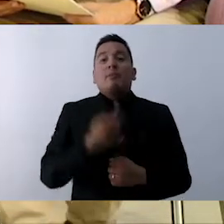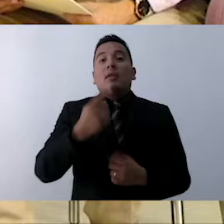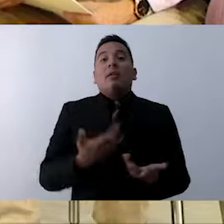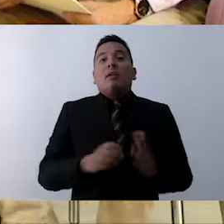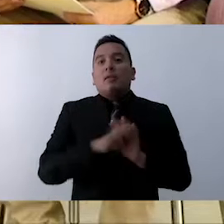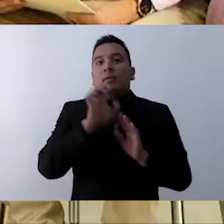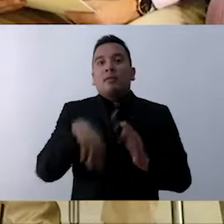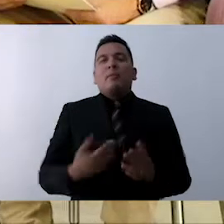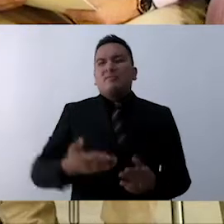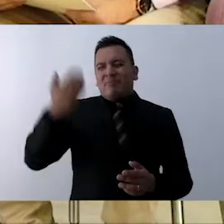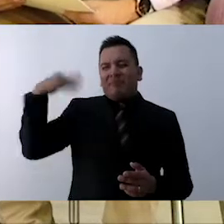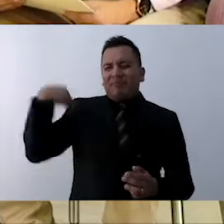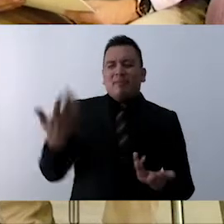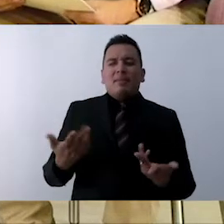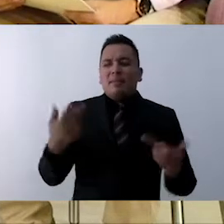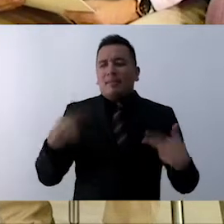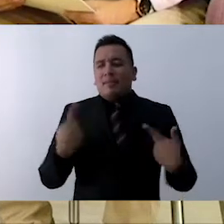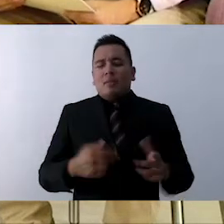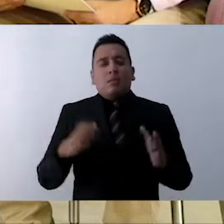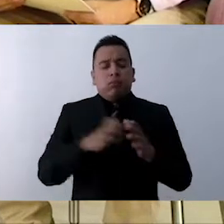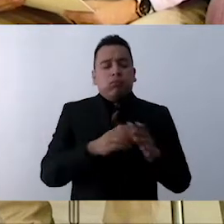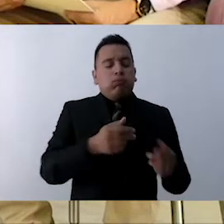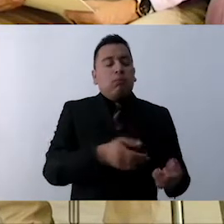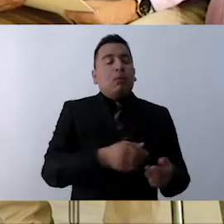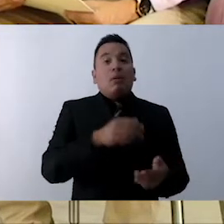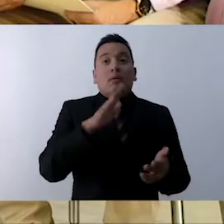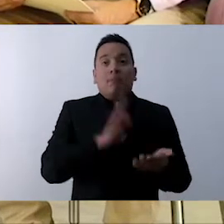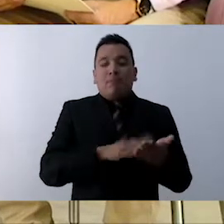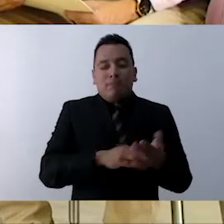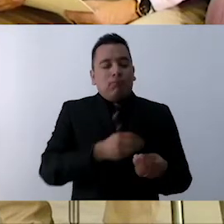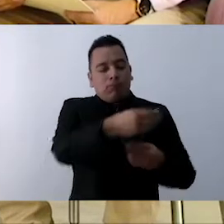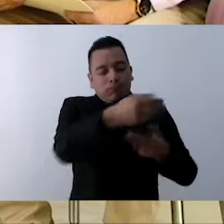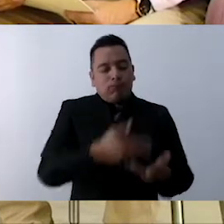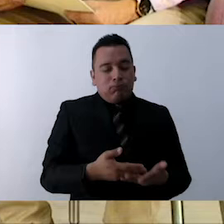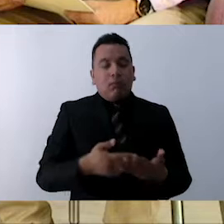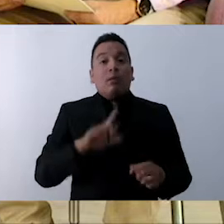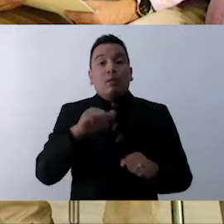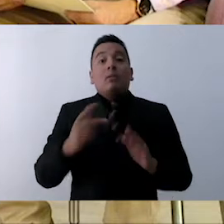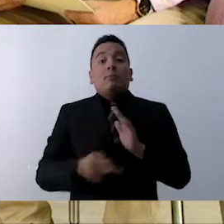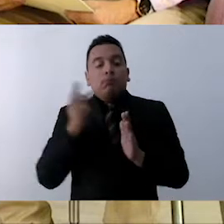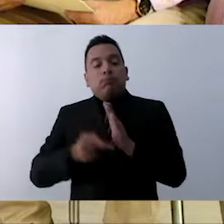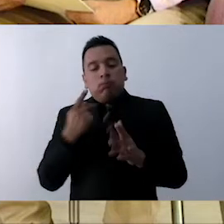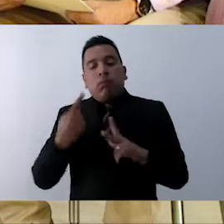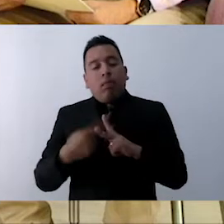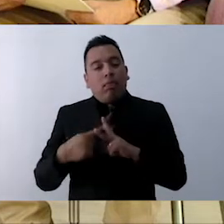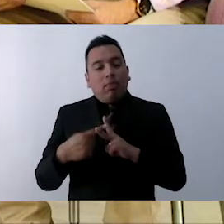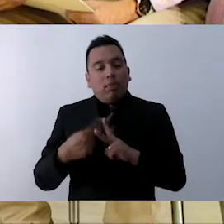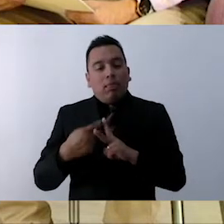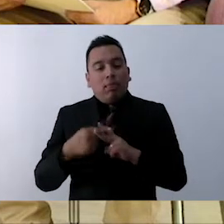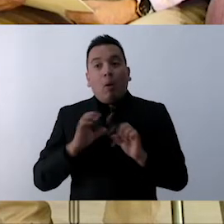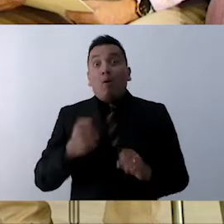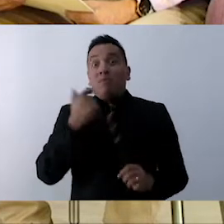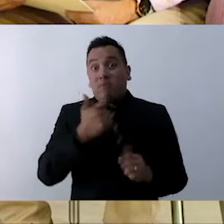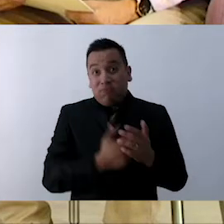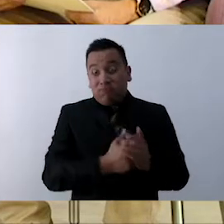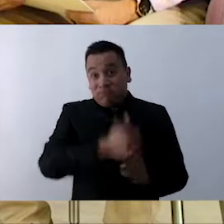¿no? Esos famosos recuentos, el tiempo que se dedica, el dinero que se invierte en papeletas, pues se